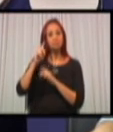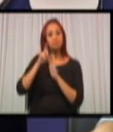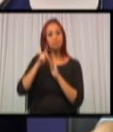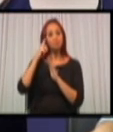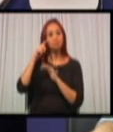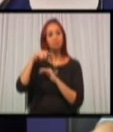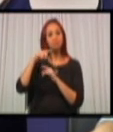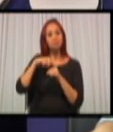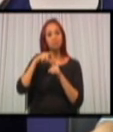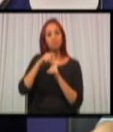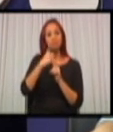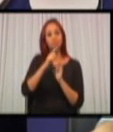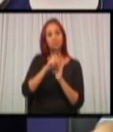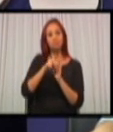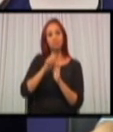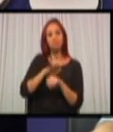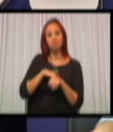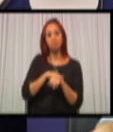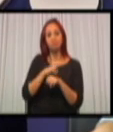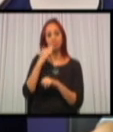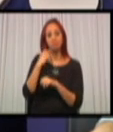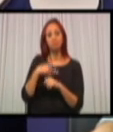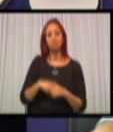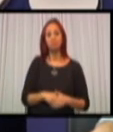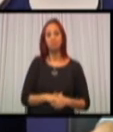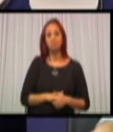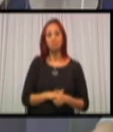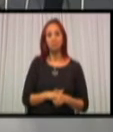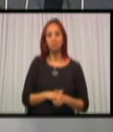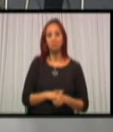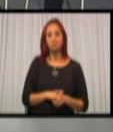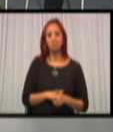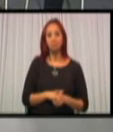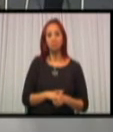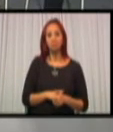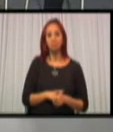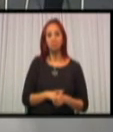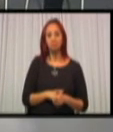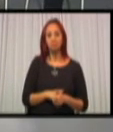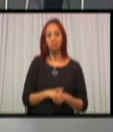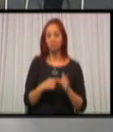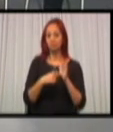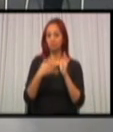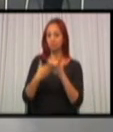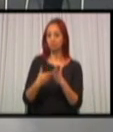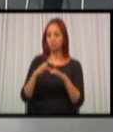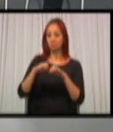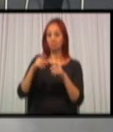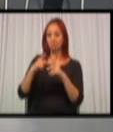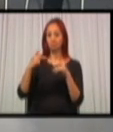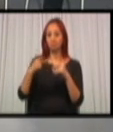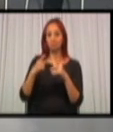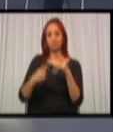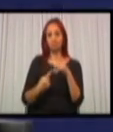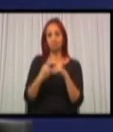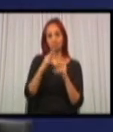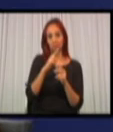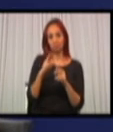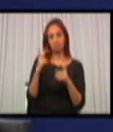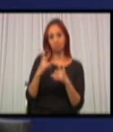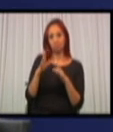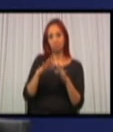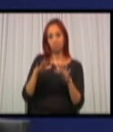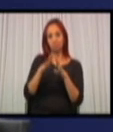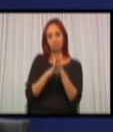por ustedes. Así en 10 segundos, por favor. ¿Por qué, doña Lourdes? Bueno, representando al Partido Republicano. Este es